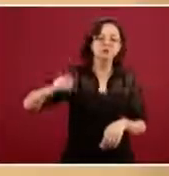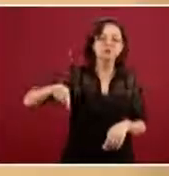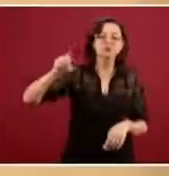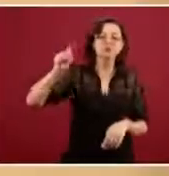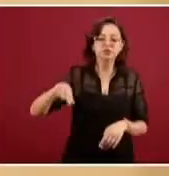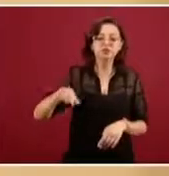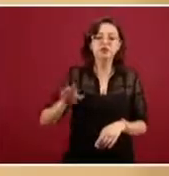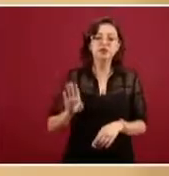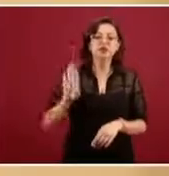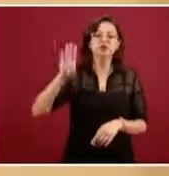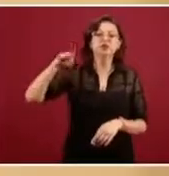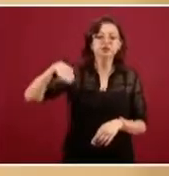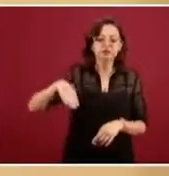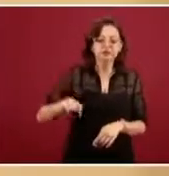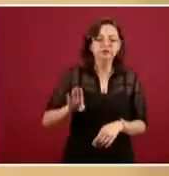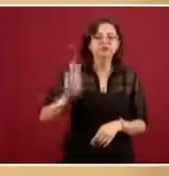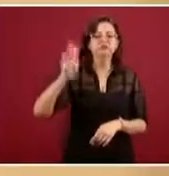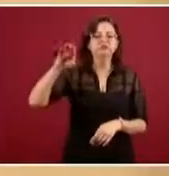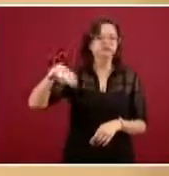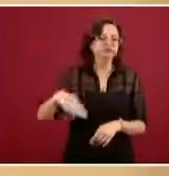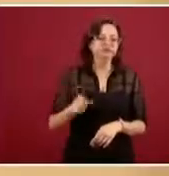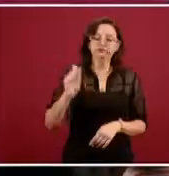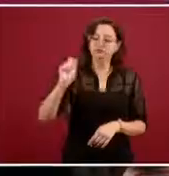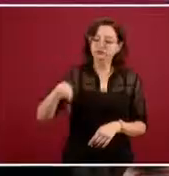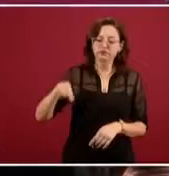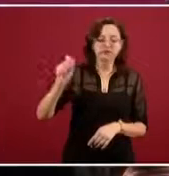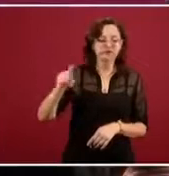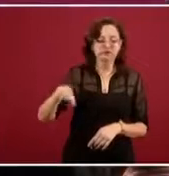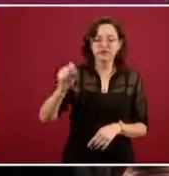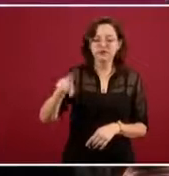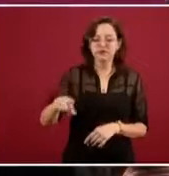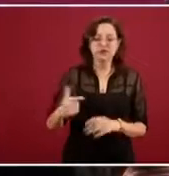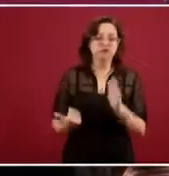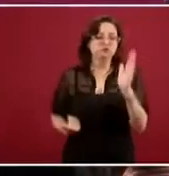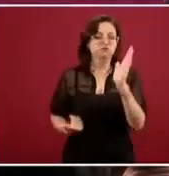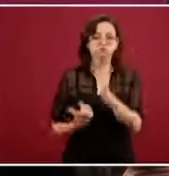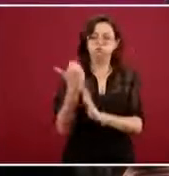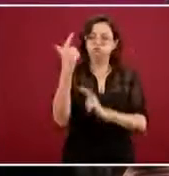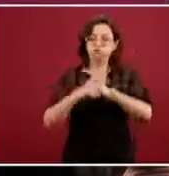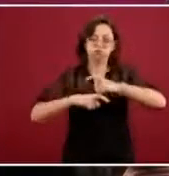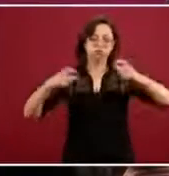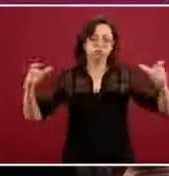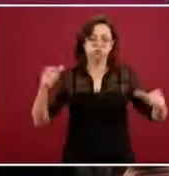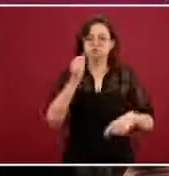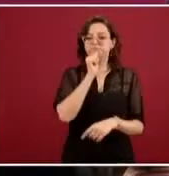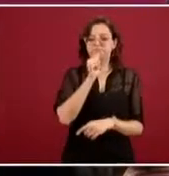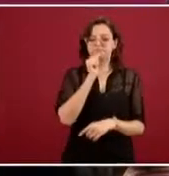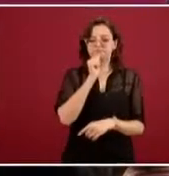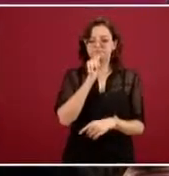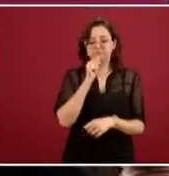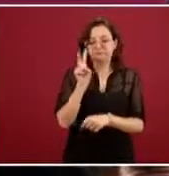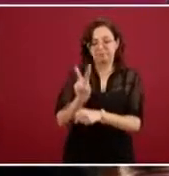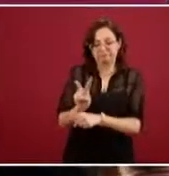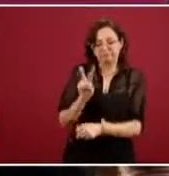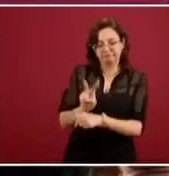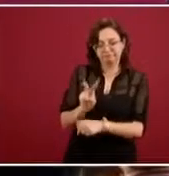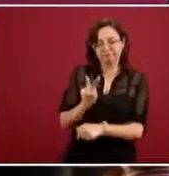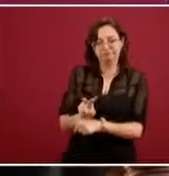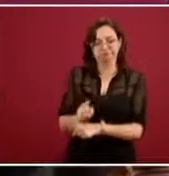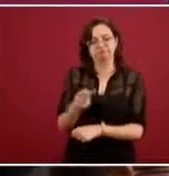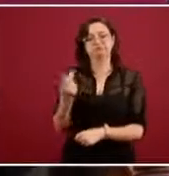subiendo, bajando un poquito cada día, pero no con una tendencia ascendente como tal. Es algo que tendremos que estarle también